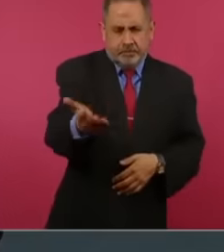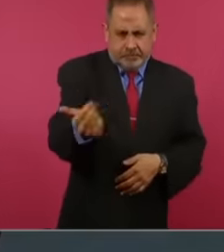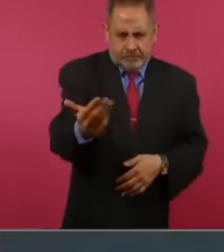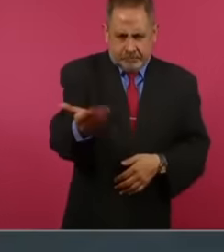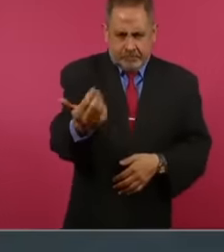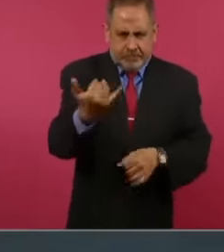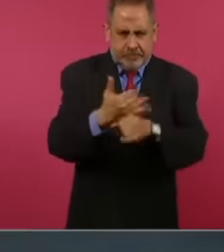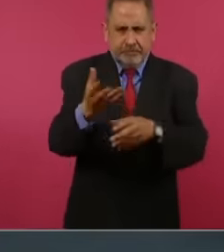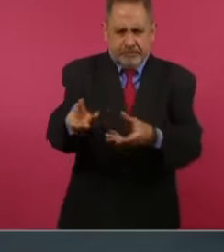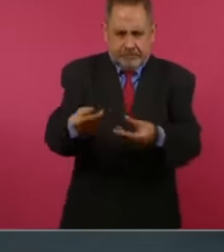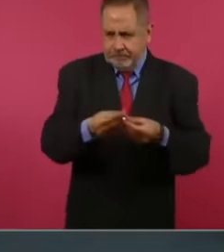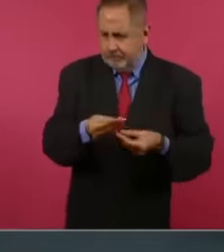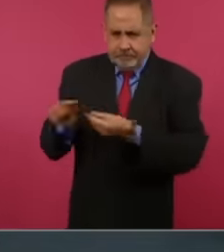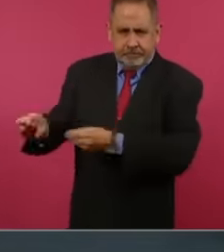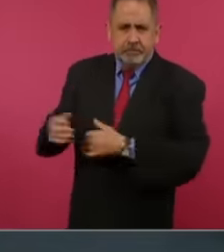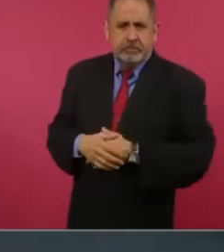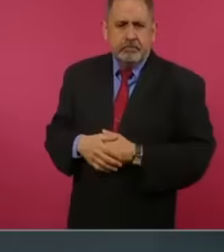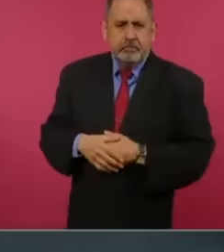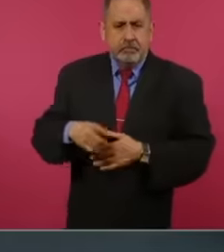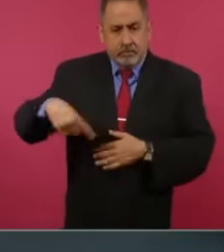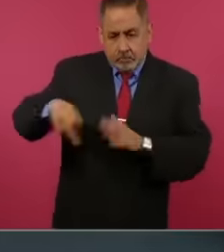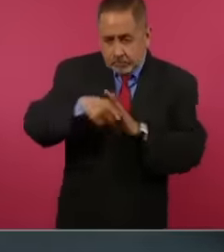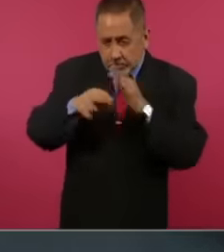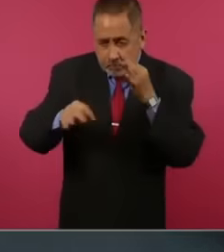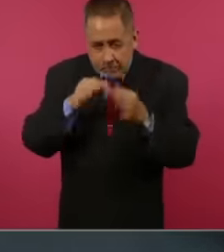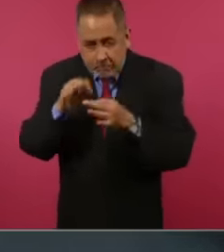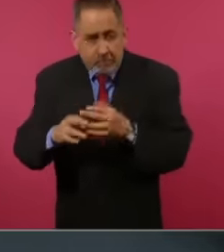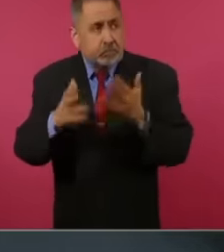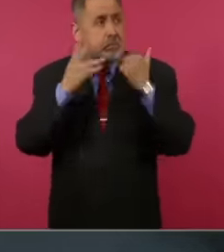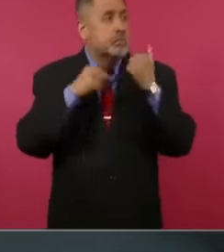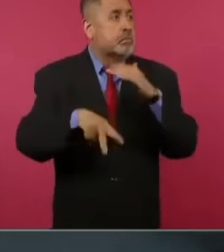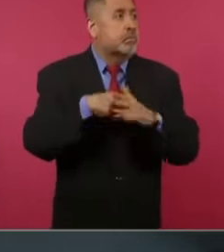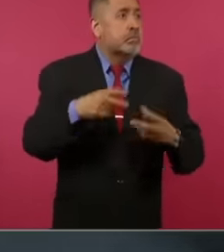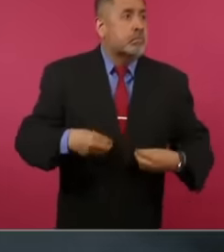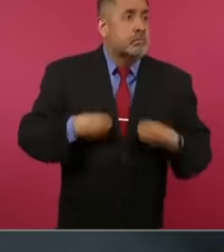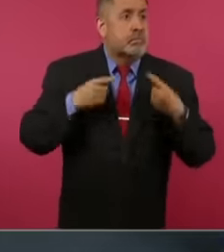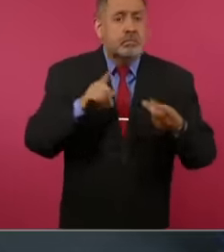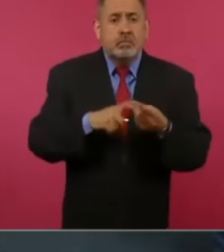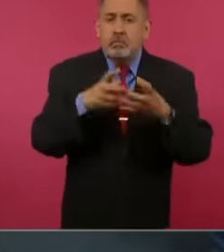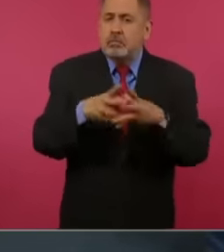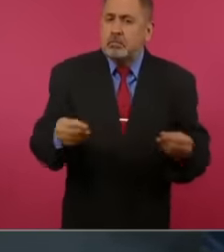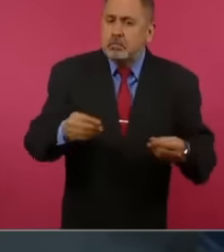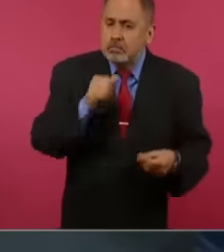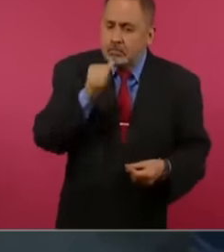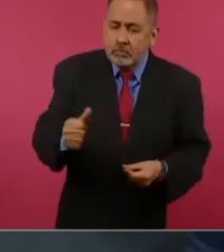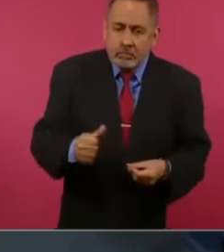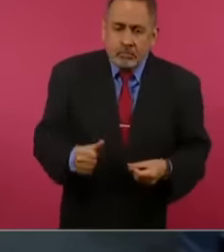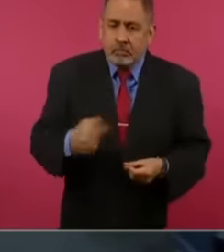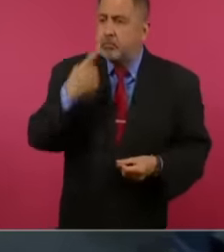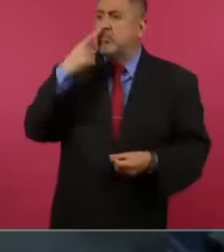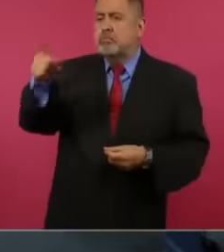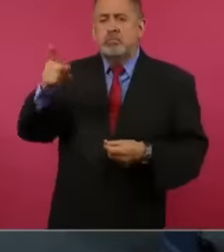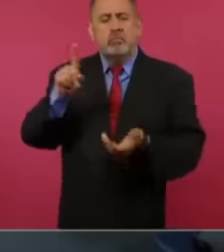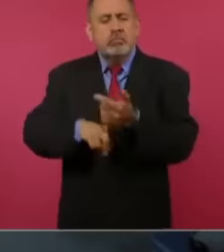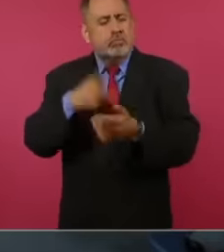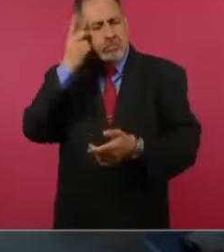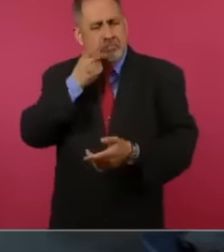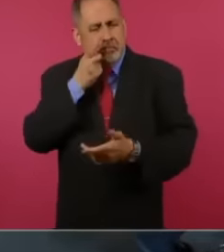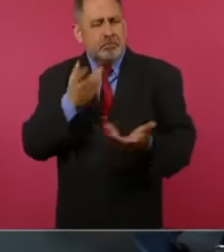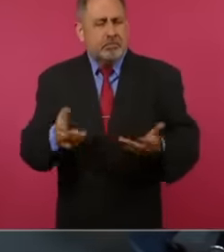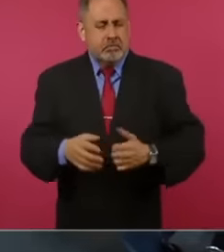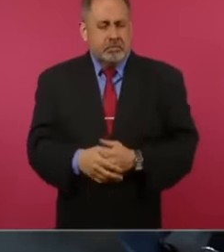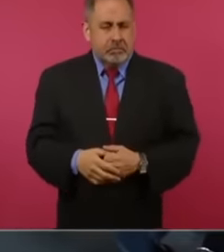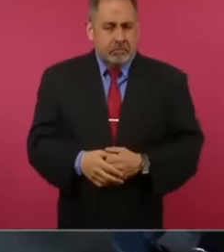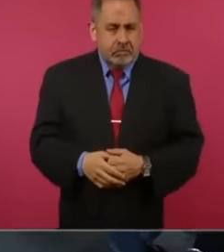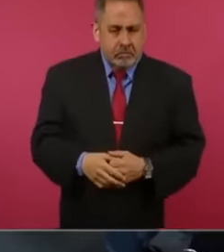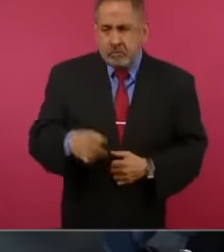Déjanos la información. Estos reporteros investigaron las direcciones, no hay direcciones, no hay nada, y las denuncias están dormidos. Entonces, dice